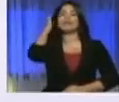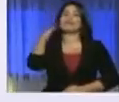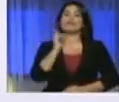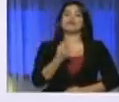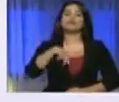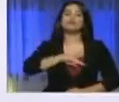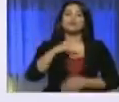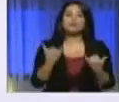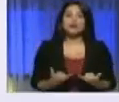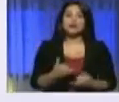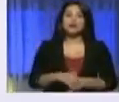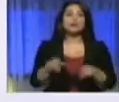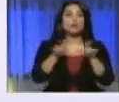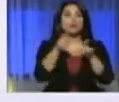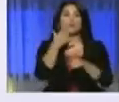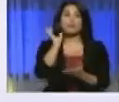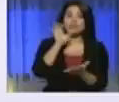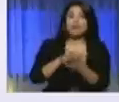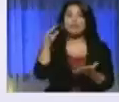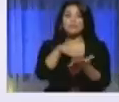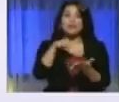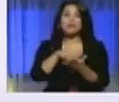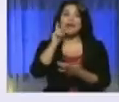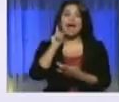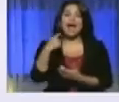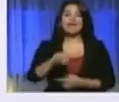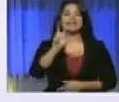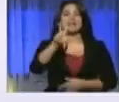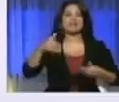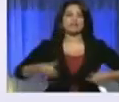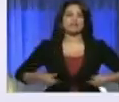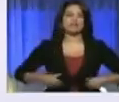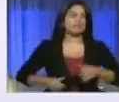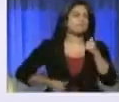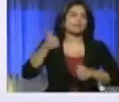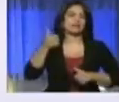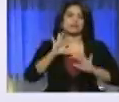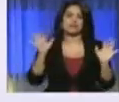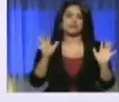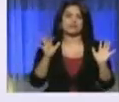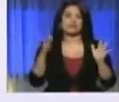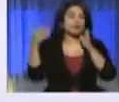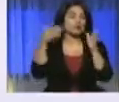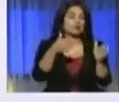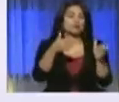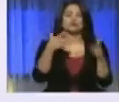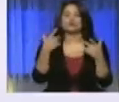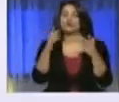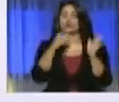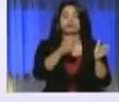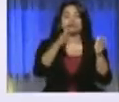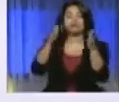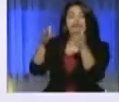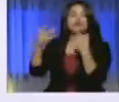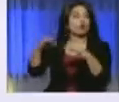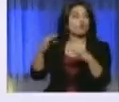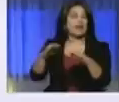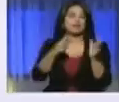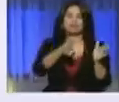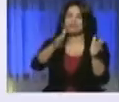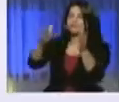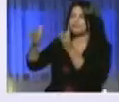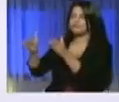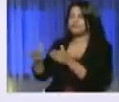en el caso del Estado Miranda, tenemos un triple esfuerzo. Tenemos el esfuerzo normal que hacemos en el resto del país, ahora